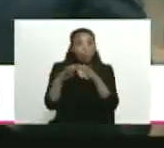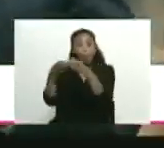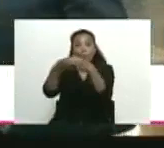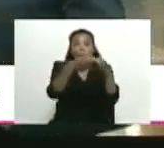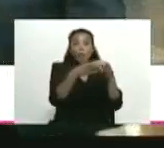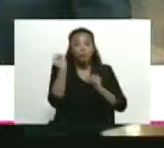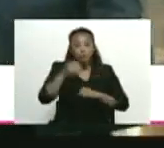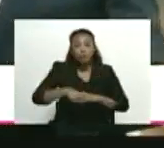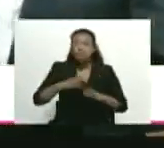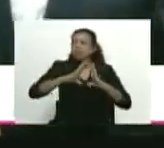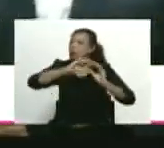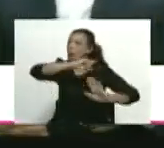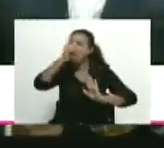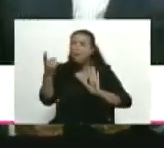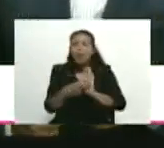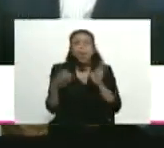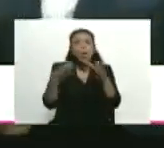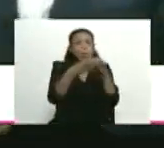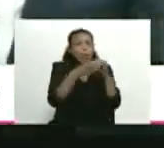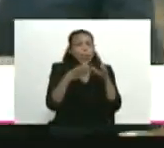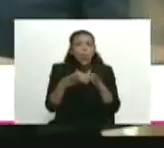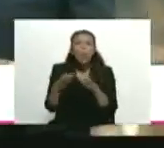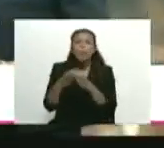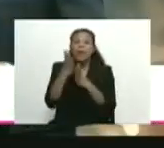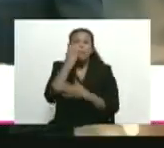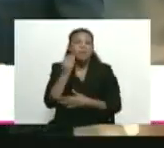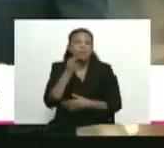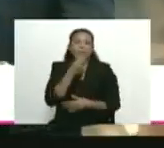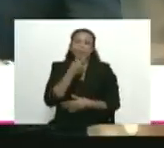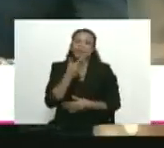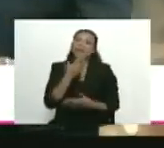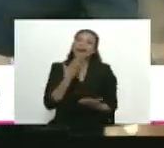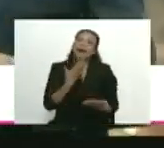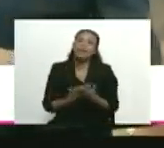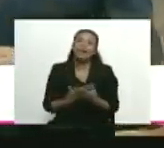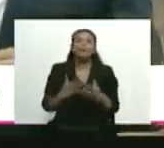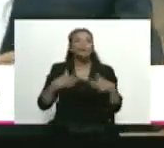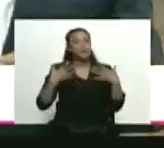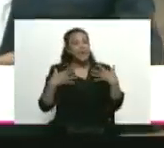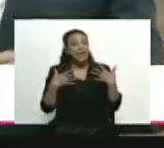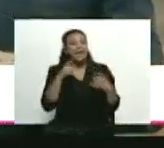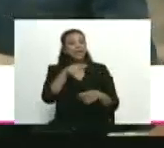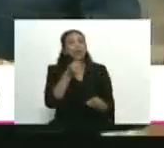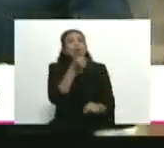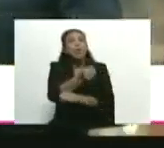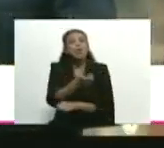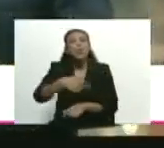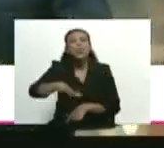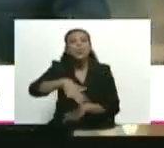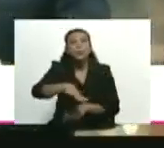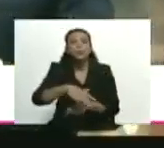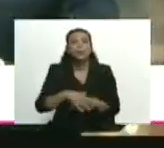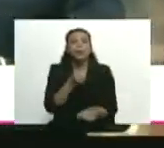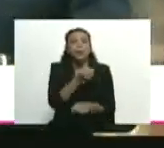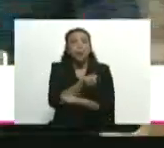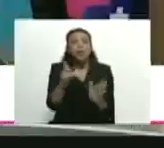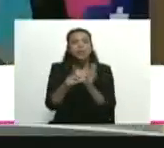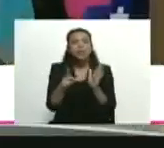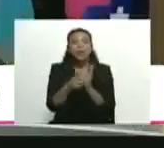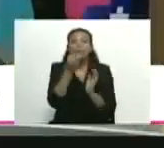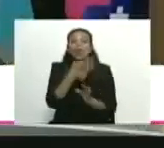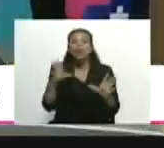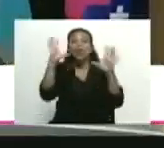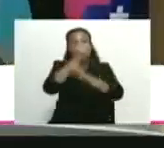Sí, todo el liceo fuimos en grupo y bueno, fue una experiencia muy linda. Bueno, me alegra mucho. ¿Y tú te graduaste dónde? Buenas